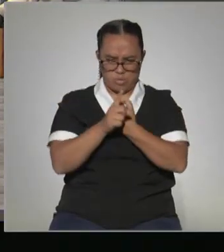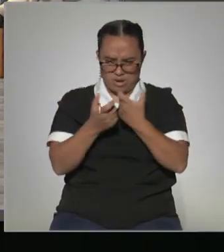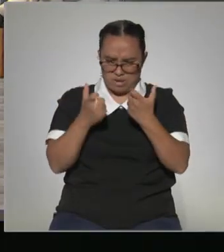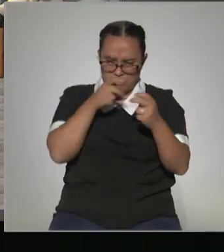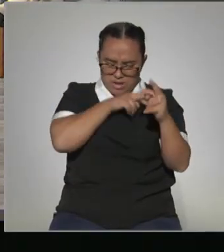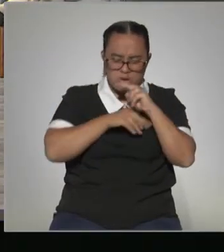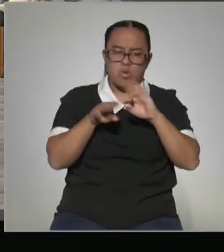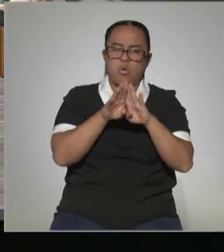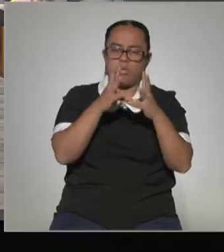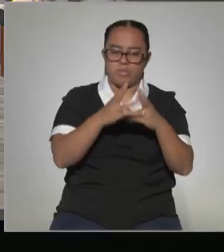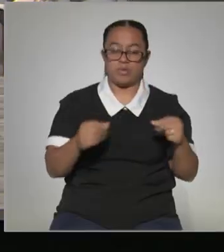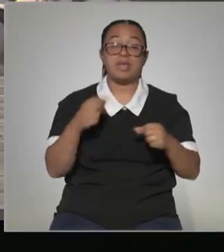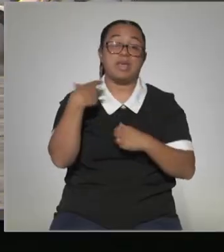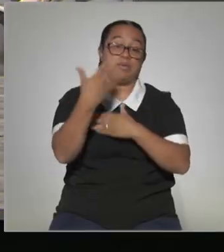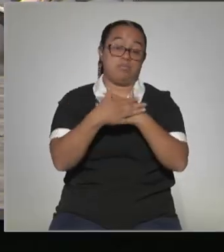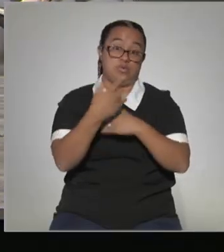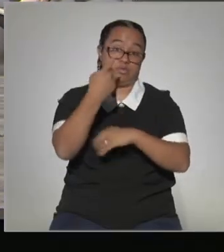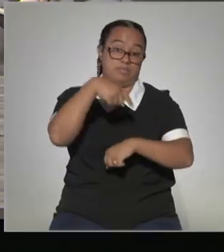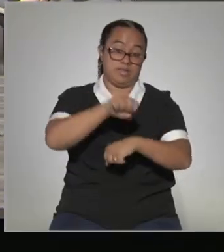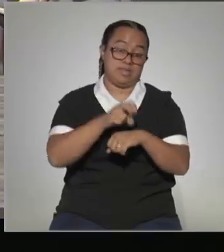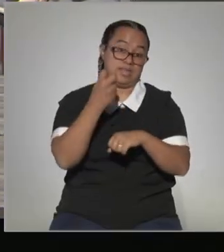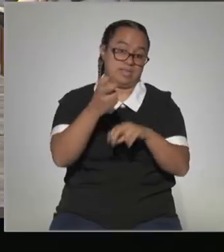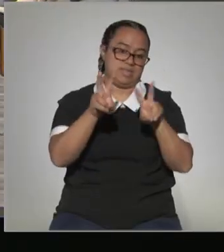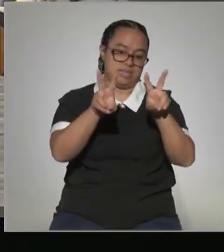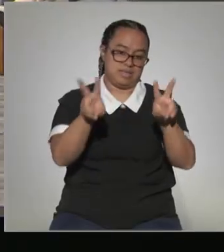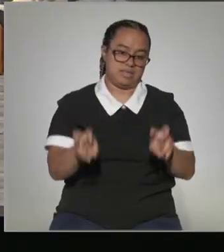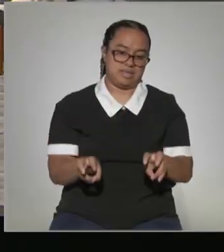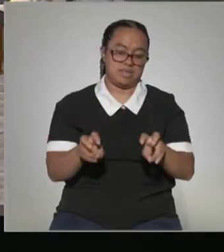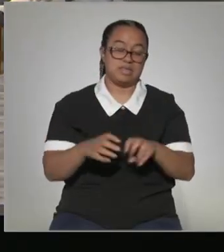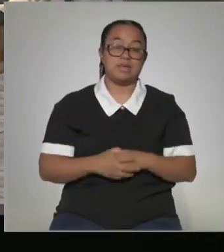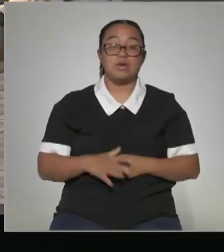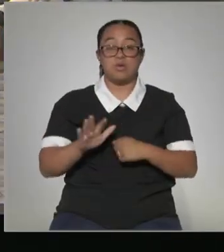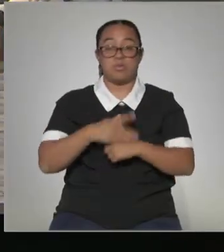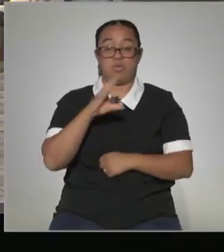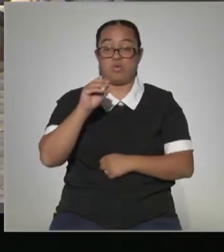financiera. Temas el que vamos a tener la próxima semana porque el cortisol va a